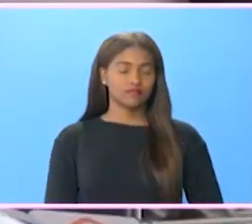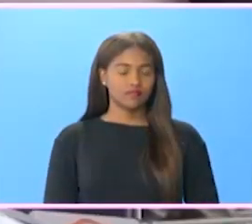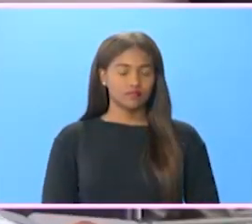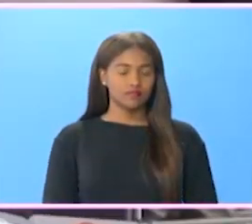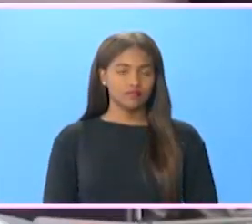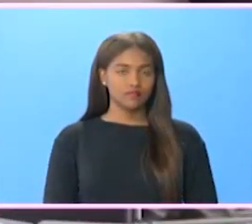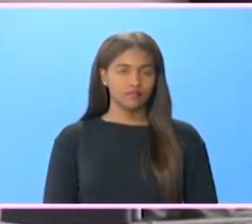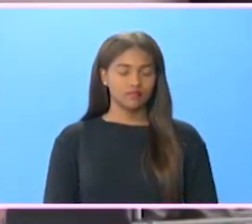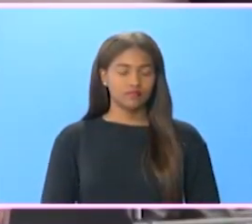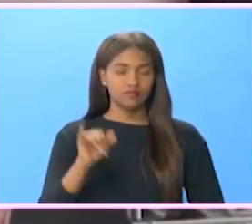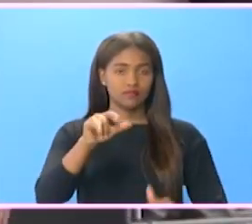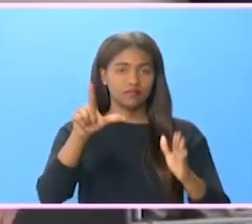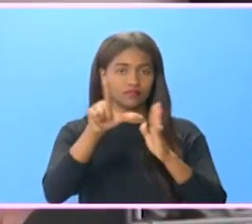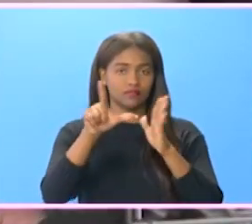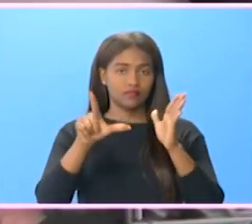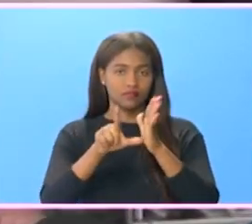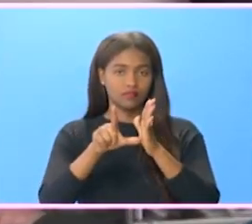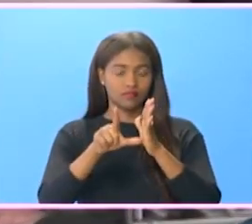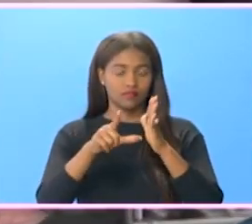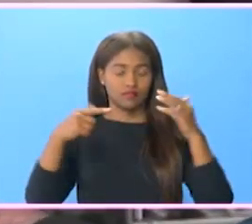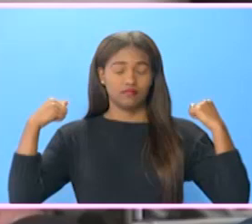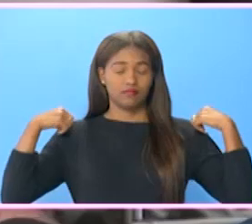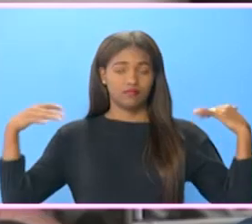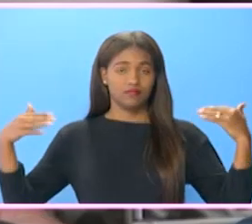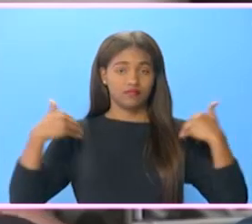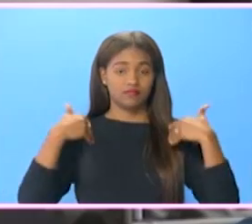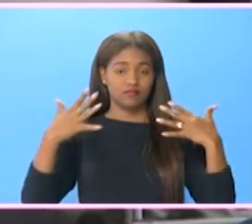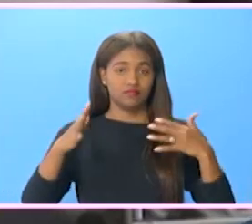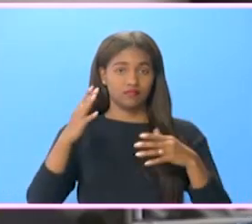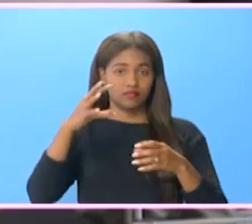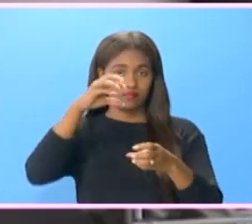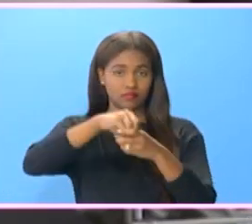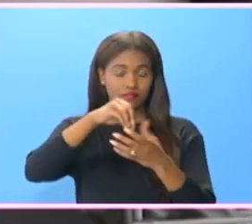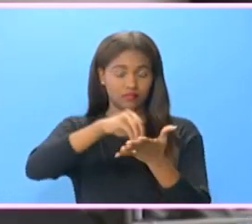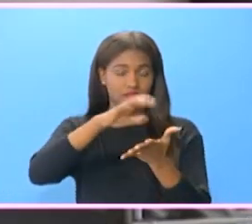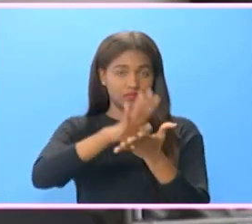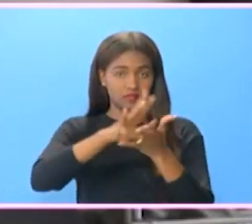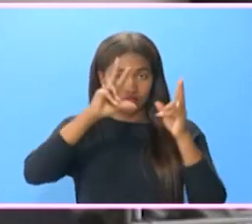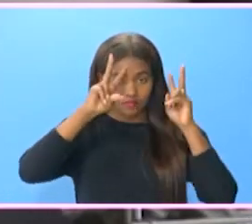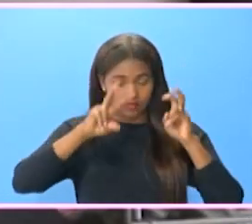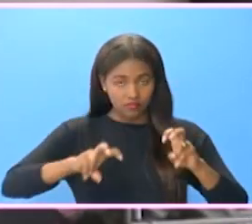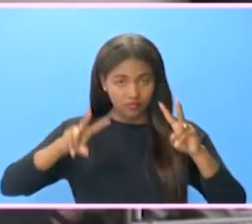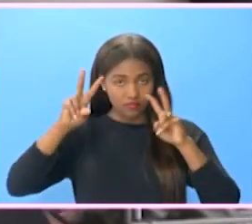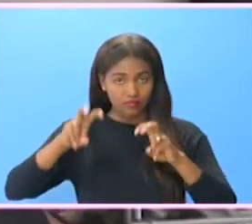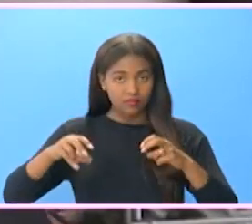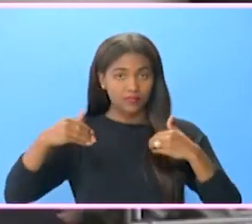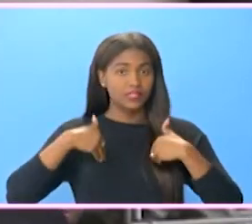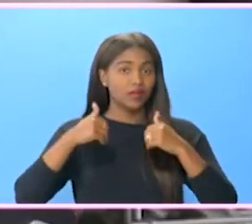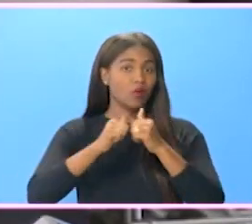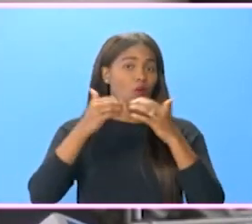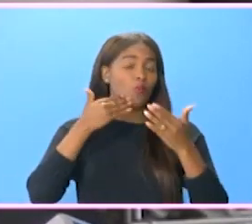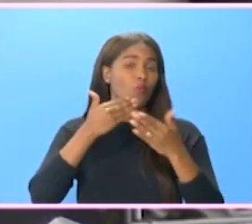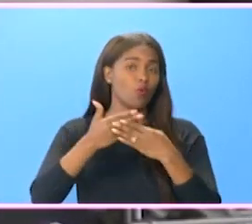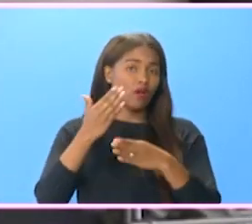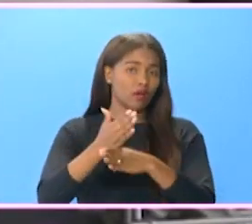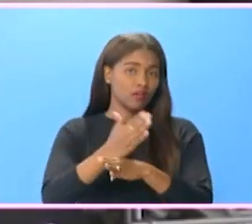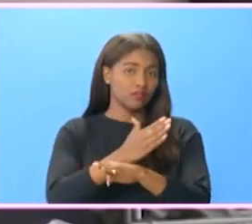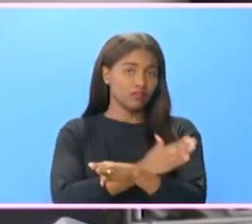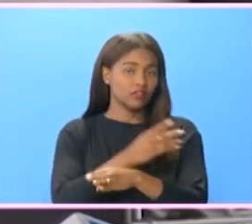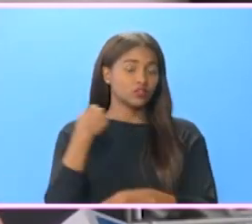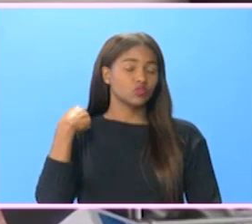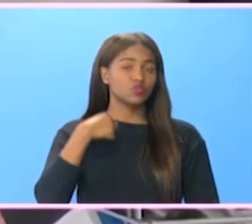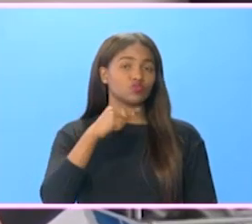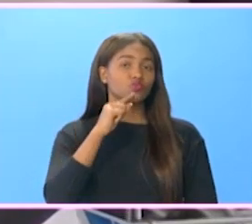ley que el Congreso tiene ya en esta etapa un año en una comisión bicameral estudiándola. Hay grandes avances. Nosotros somos miembros de la